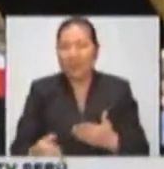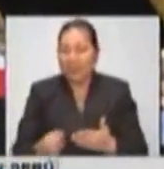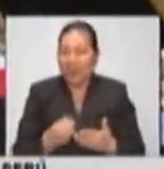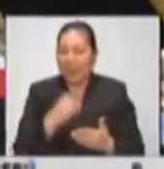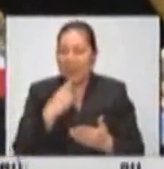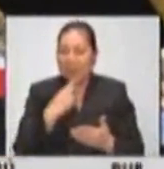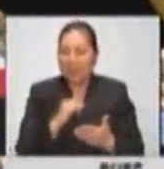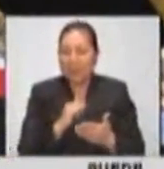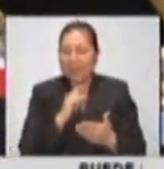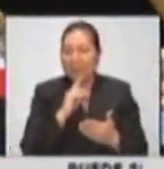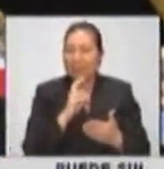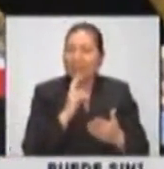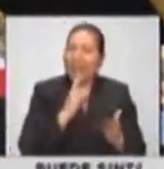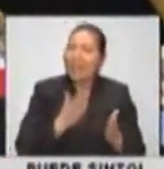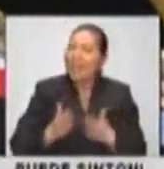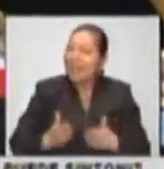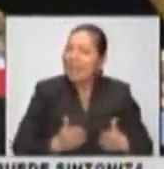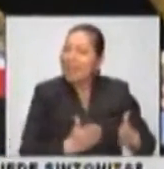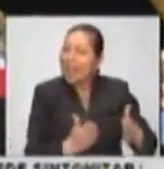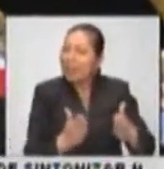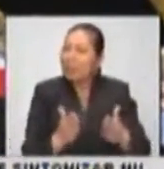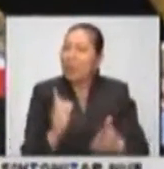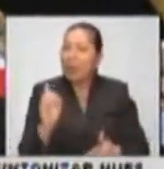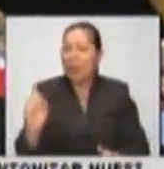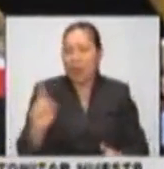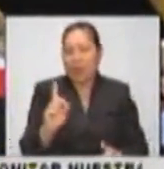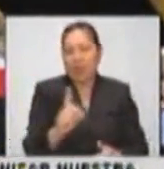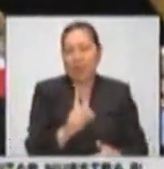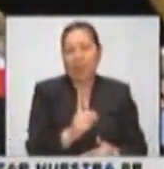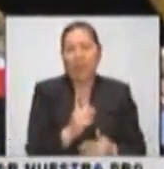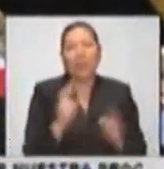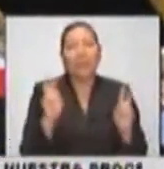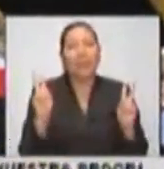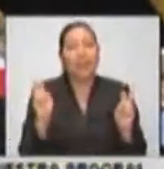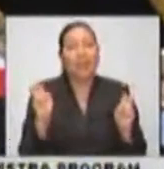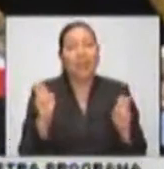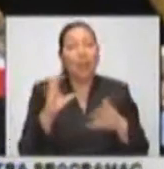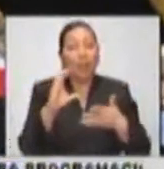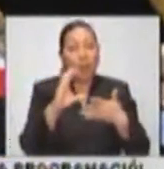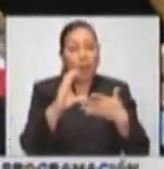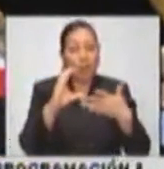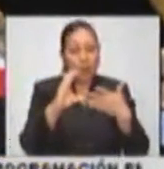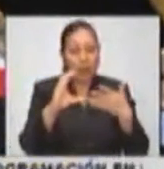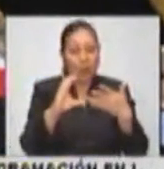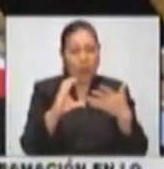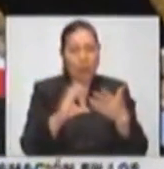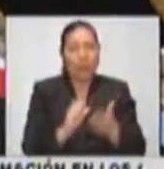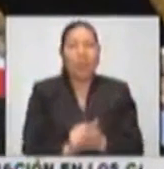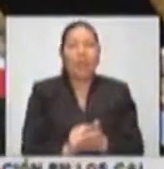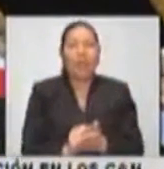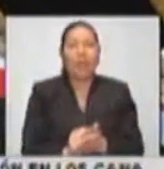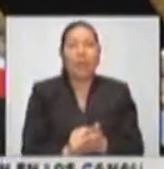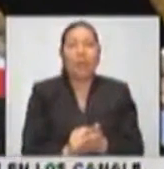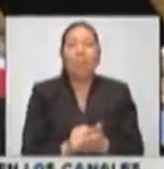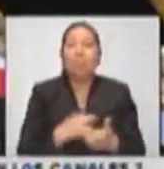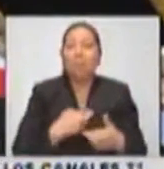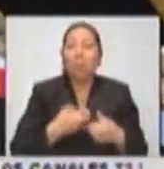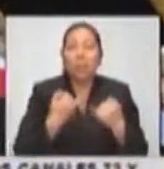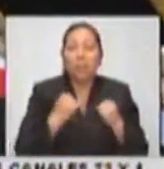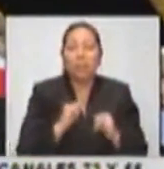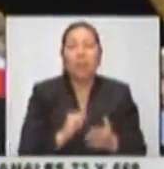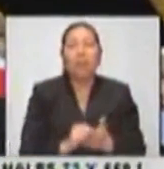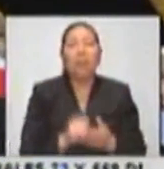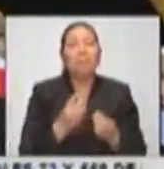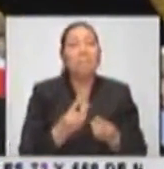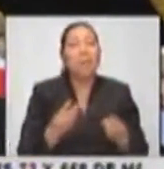propuesto, estamos en camino a cada uno de esos temas, a los códigos de liberalización y a la asistencia mutua de información